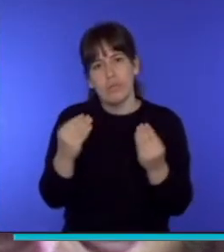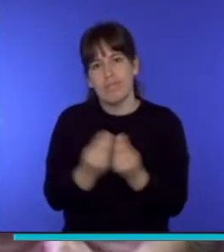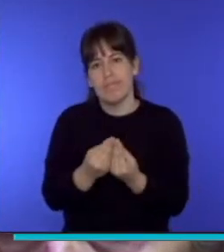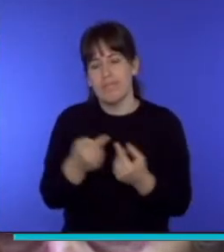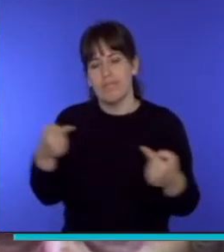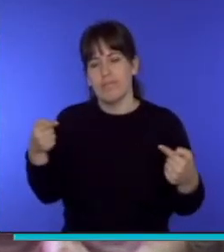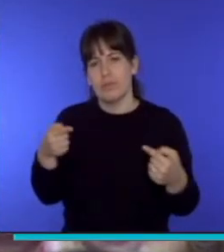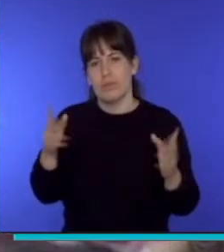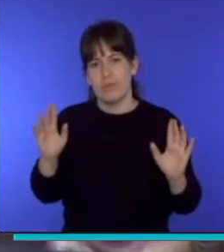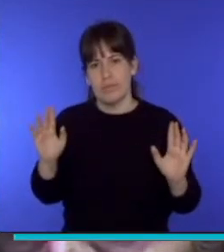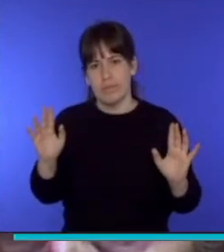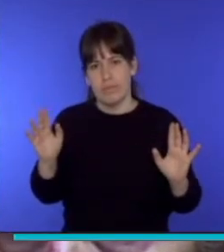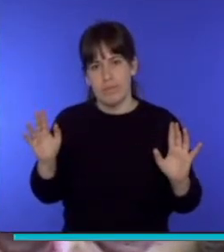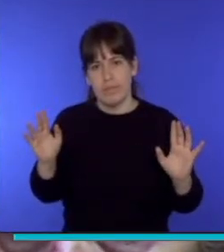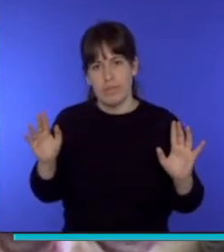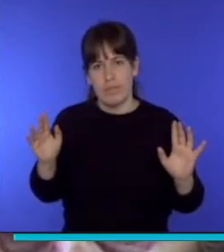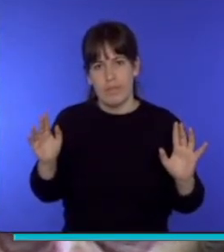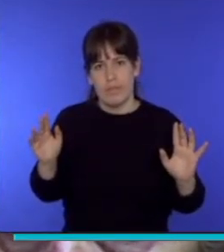desacertada.